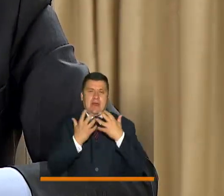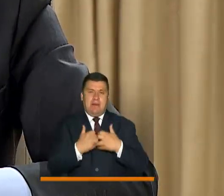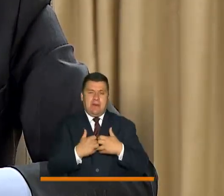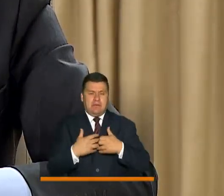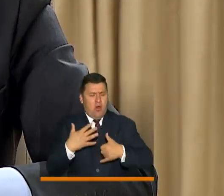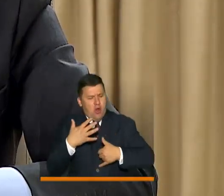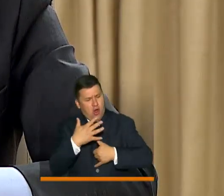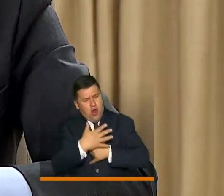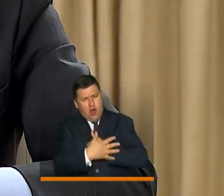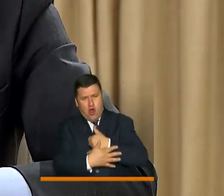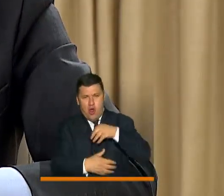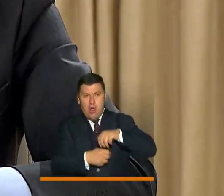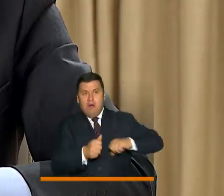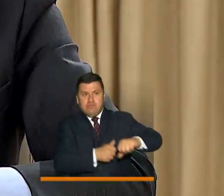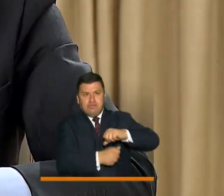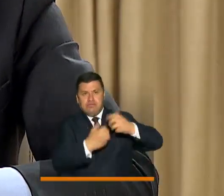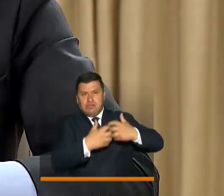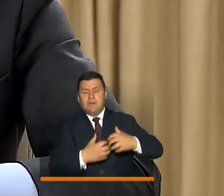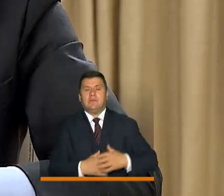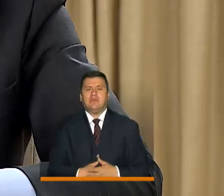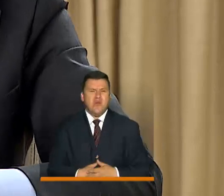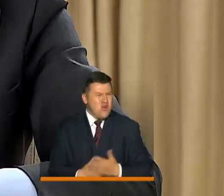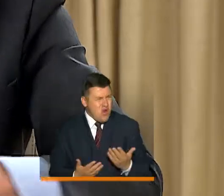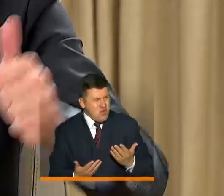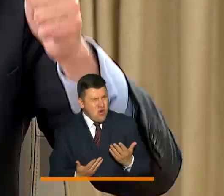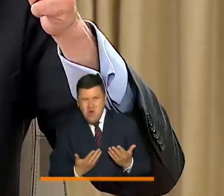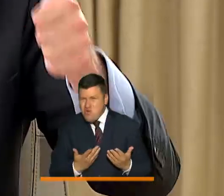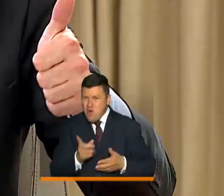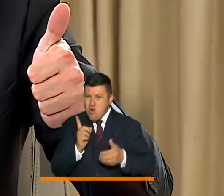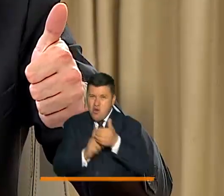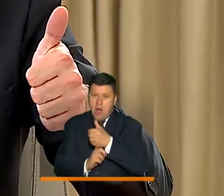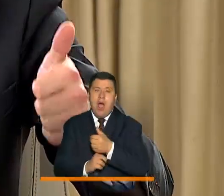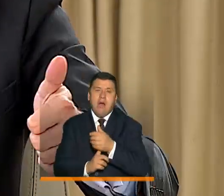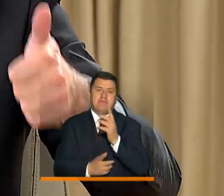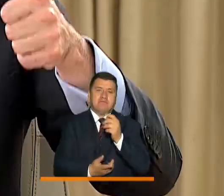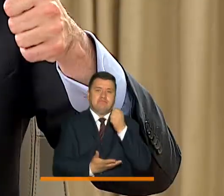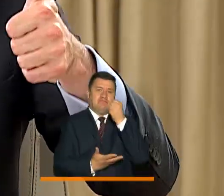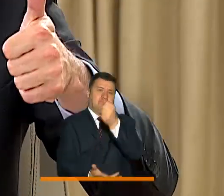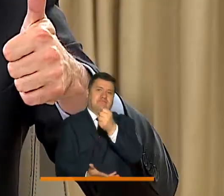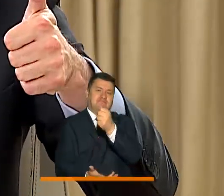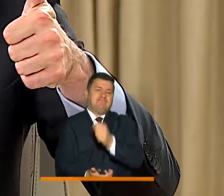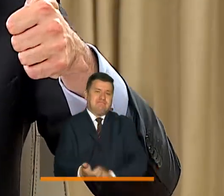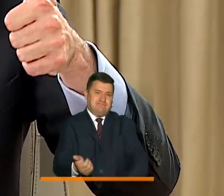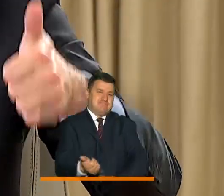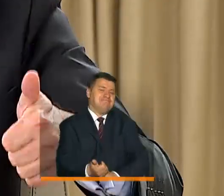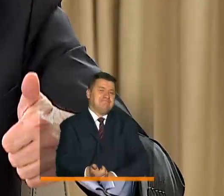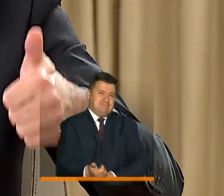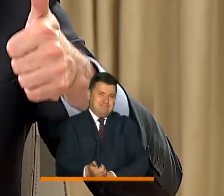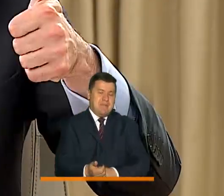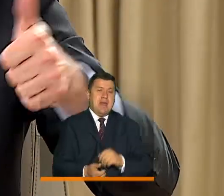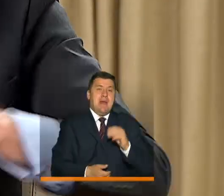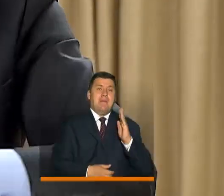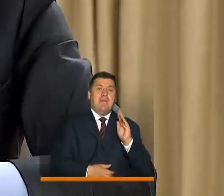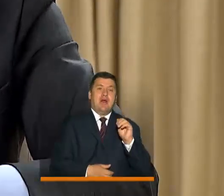empresas o unidades productivas. ¿Cómo lo vamos a lograr? Con financiamiento, fortaleciendo la tarea de Bancoldex y del Fondo Nacional de